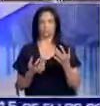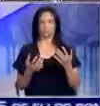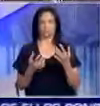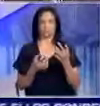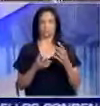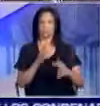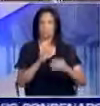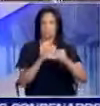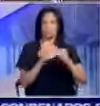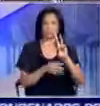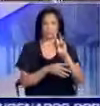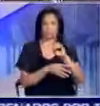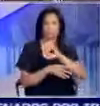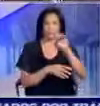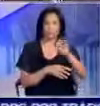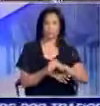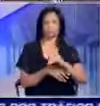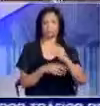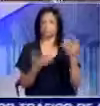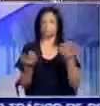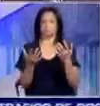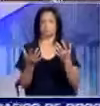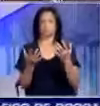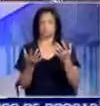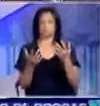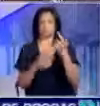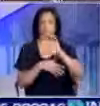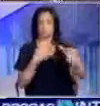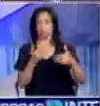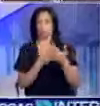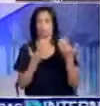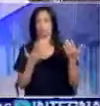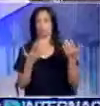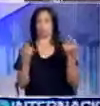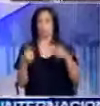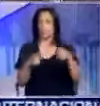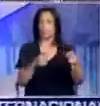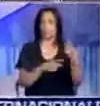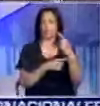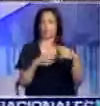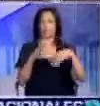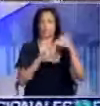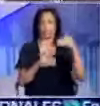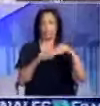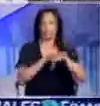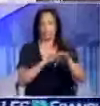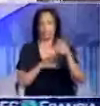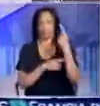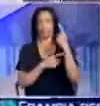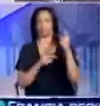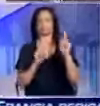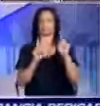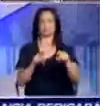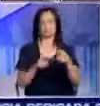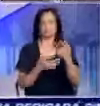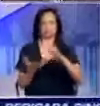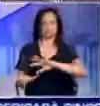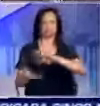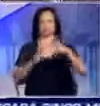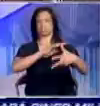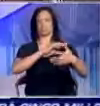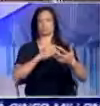súmele a ese 70 todos los mozos que entran salen se mueven van para allá y viran